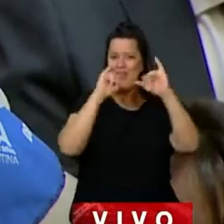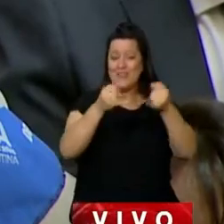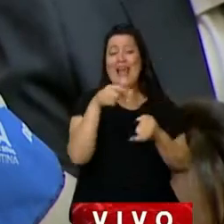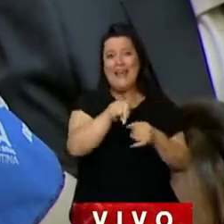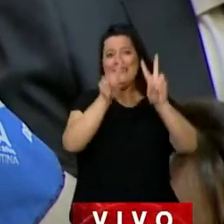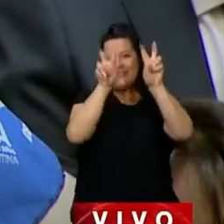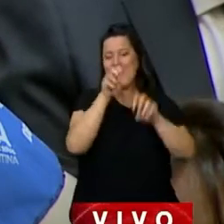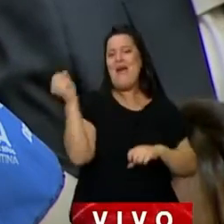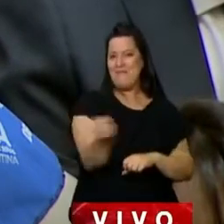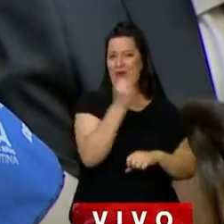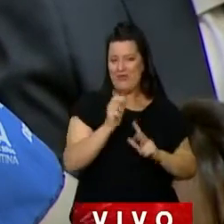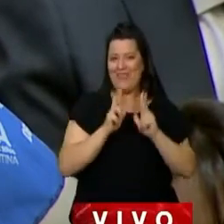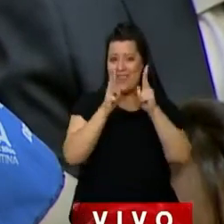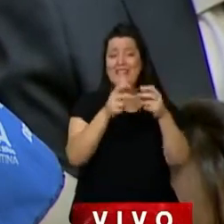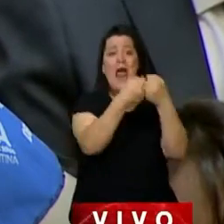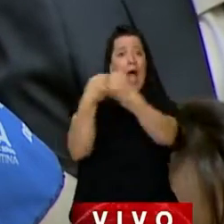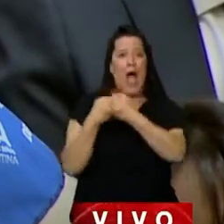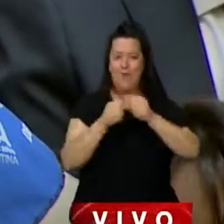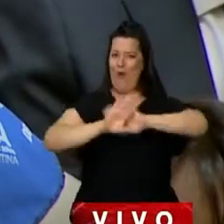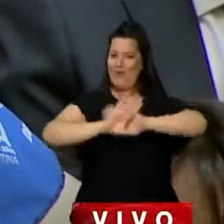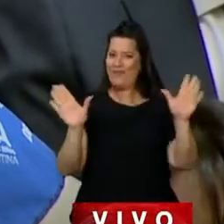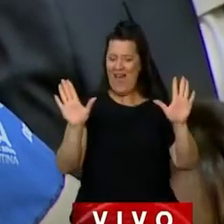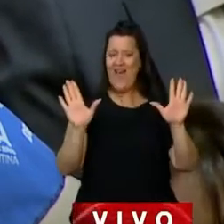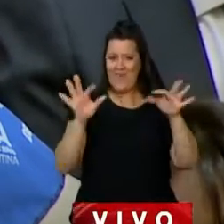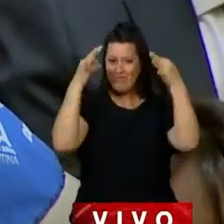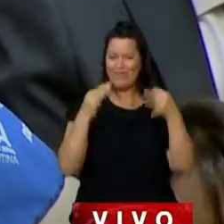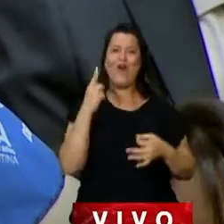de los temas importantes, el consenso que hemos encontrado.